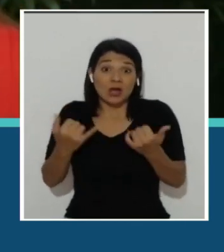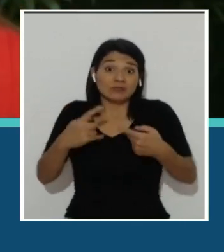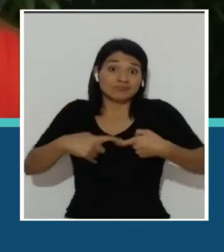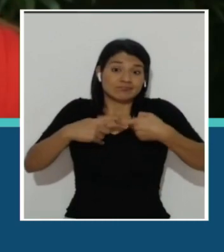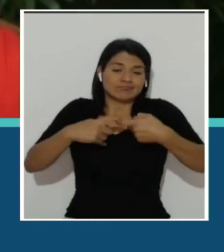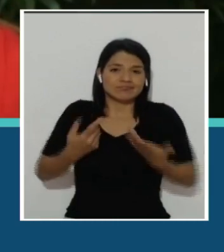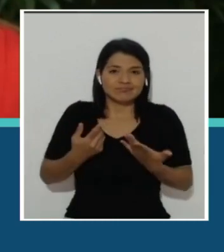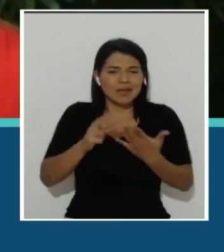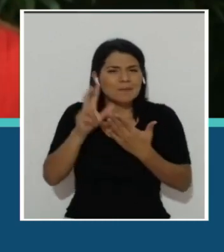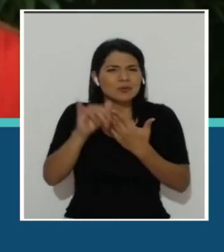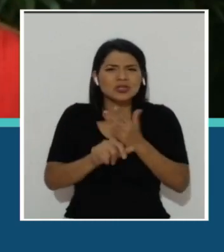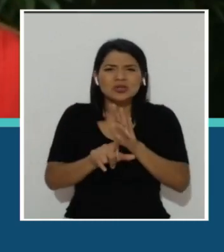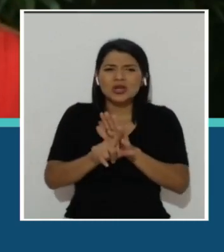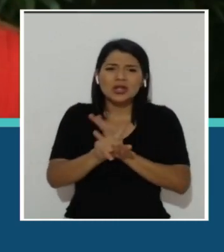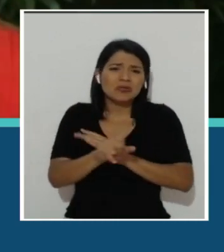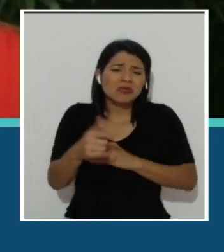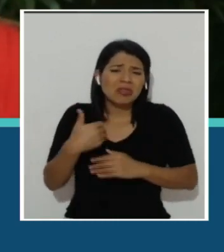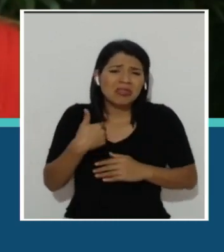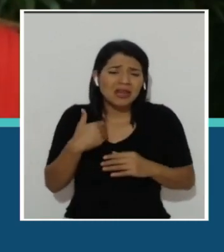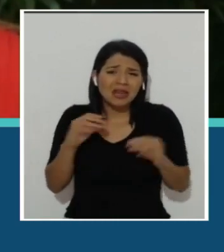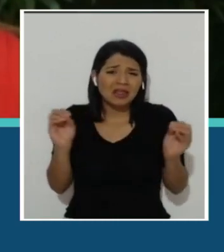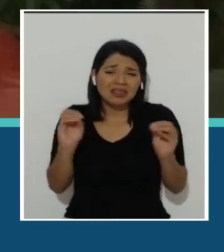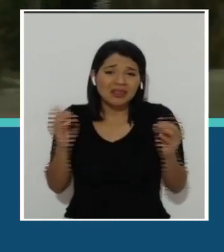ningún sentido de aprobarlo tal y como está.